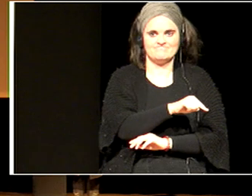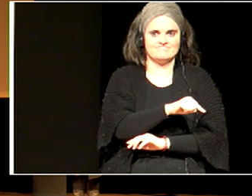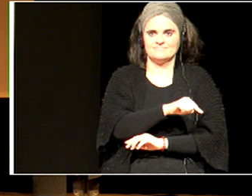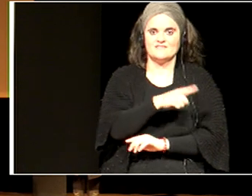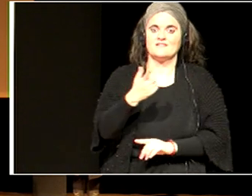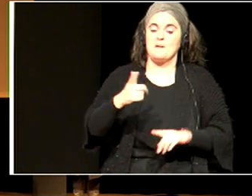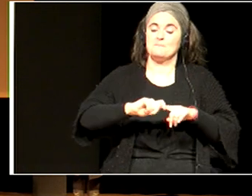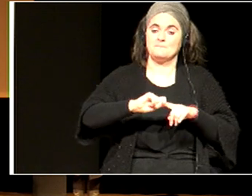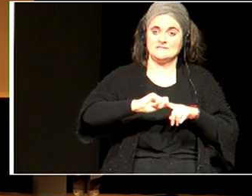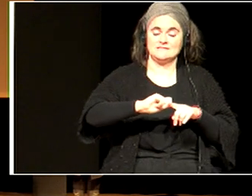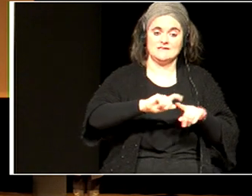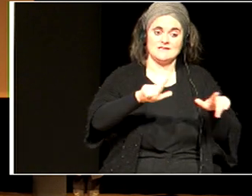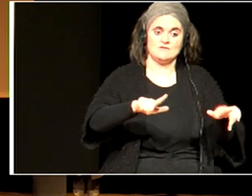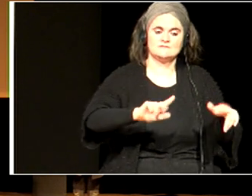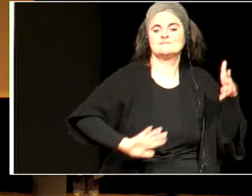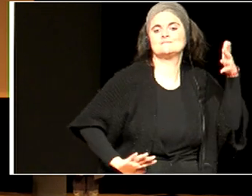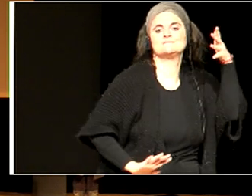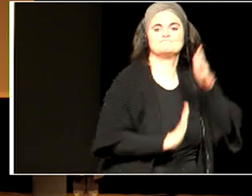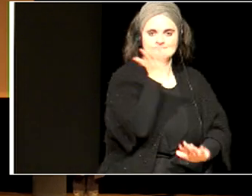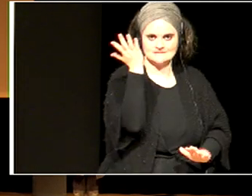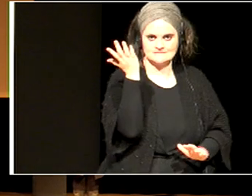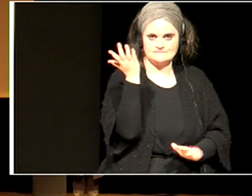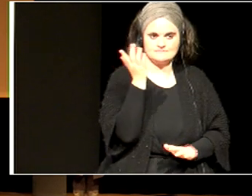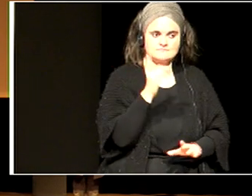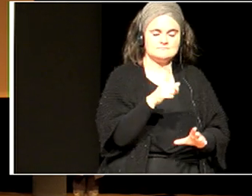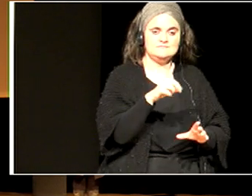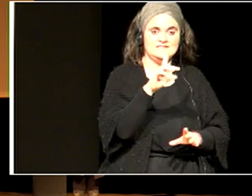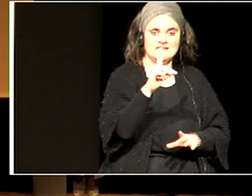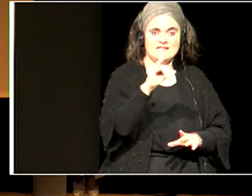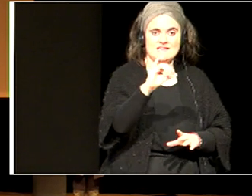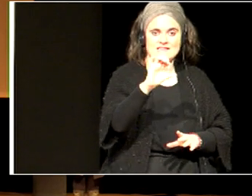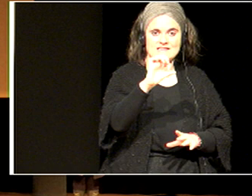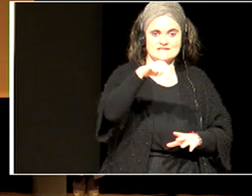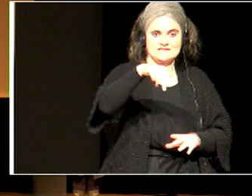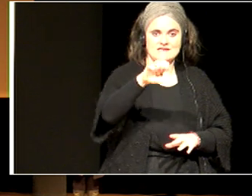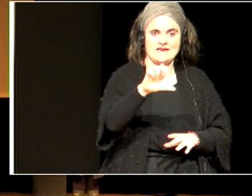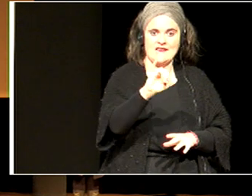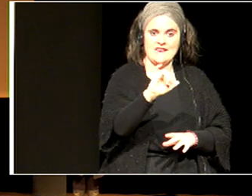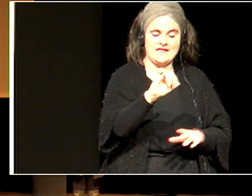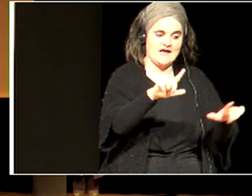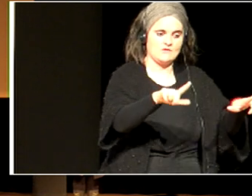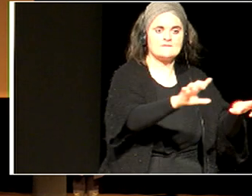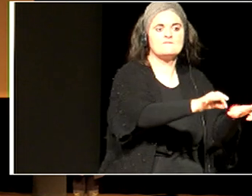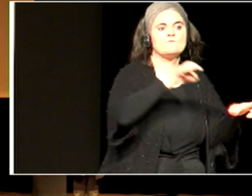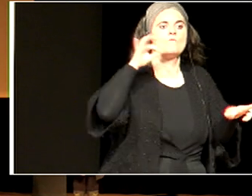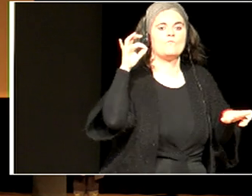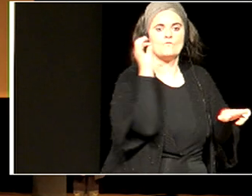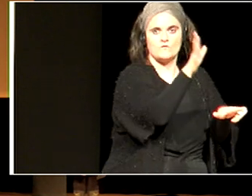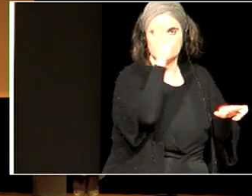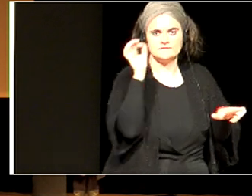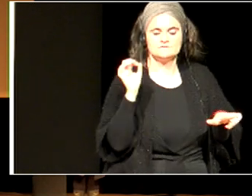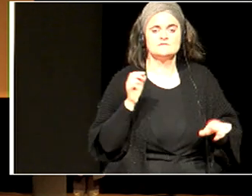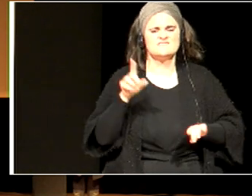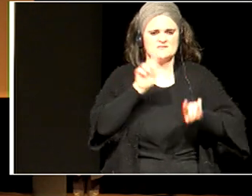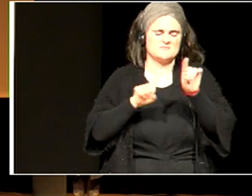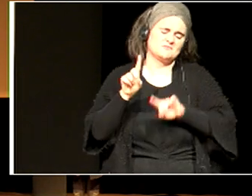nada sacad a disney de las aulas no os preocupéis van a ver disney no